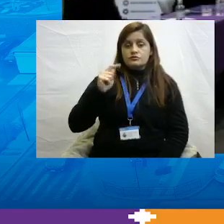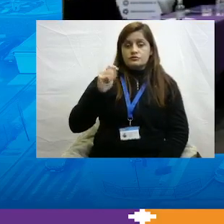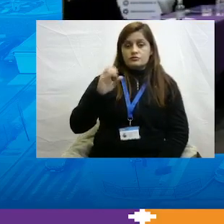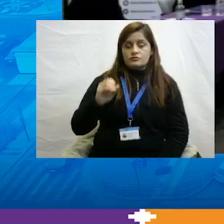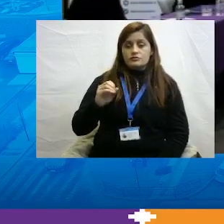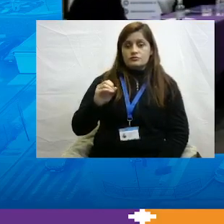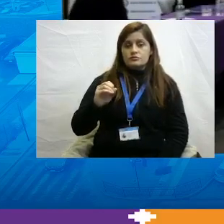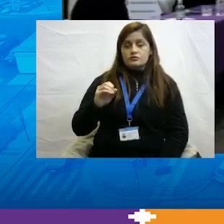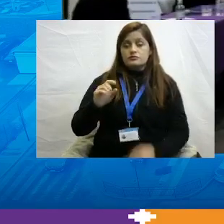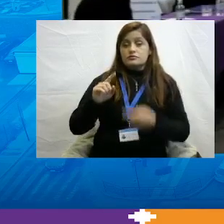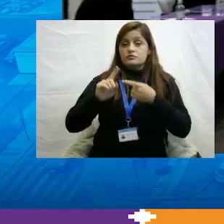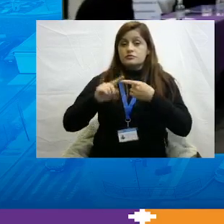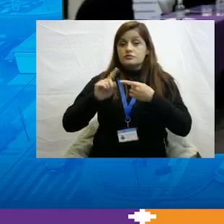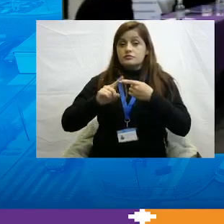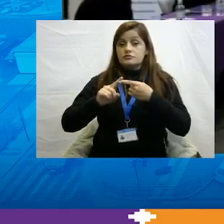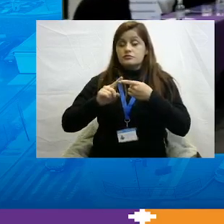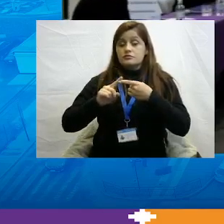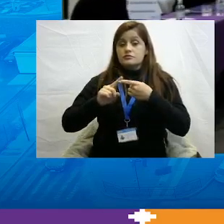Martínez.